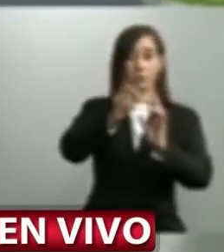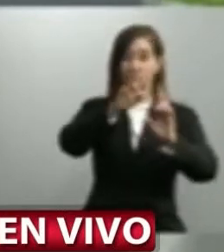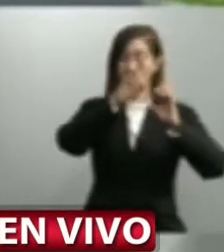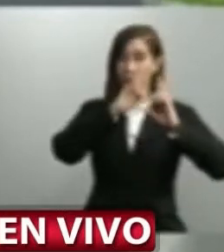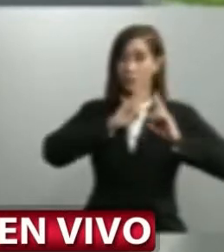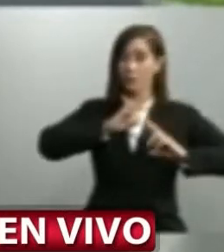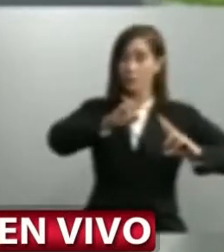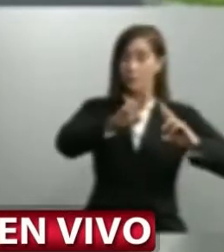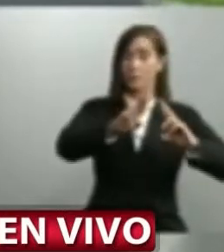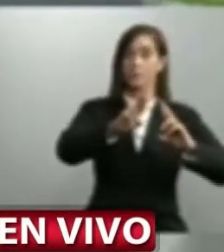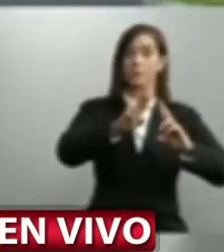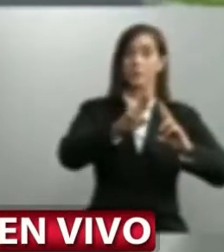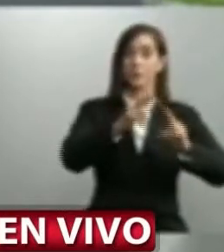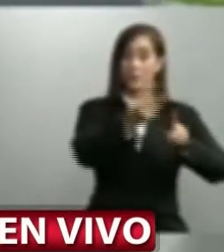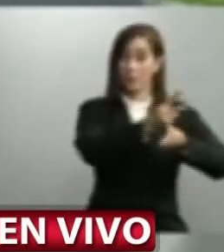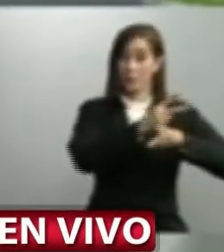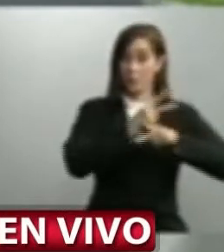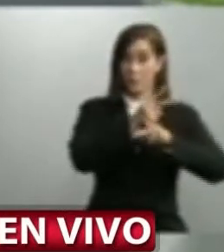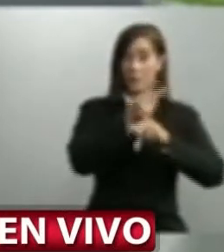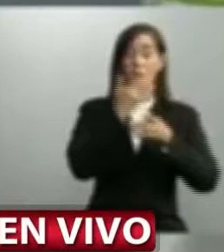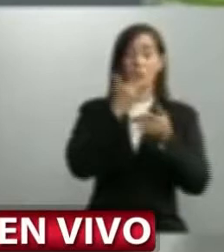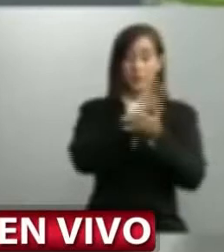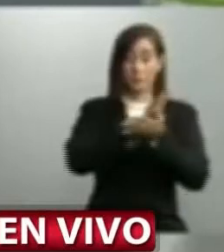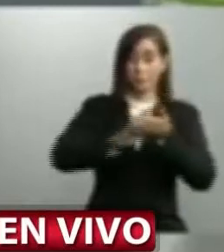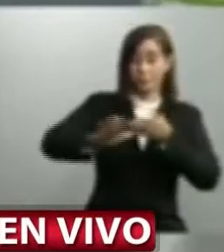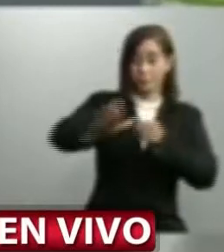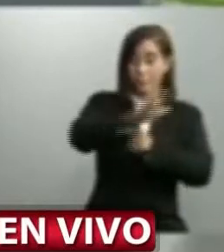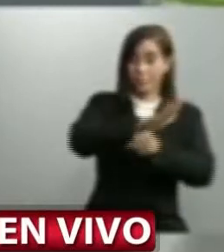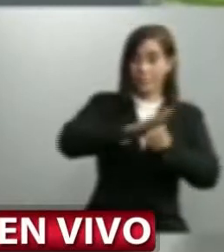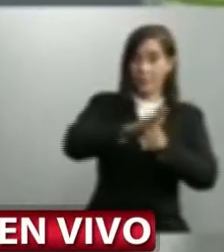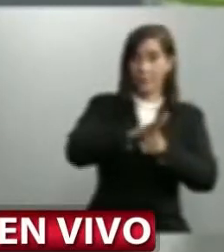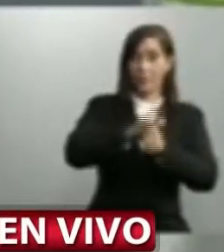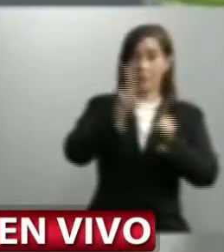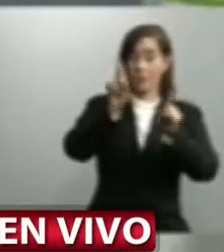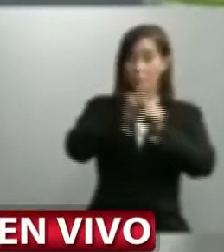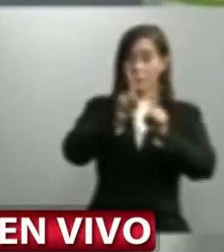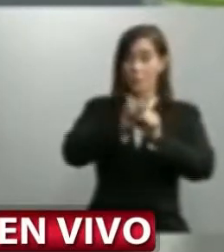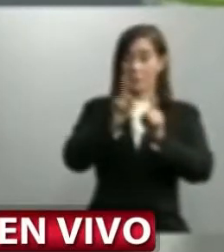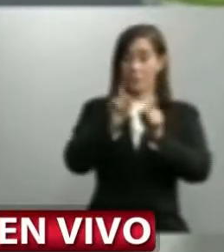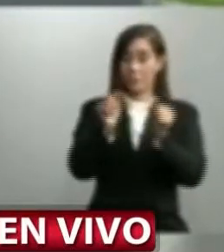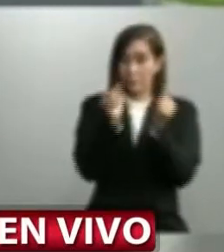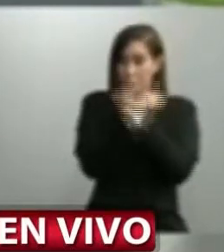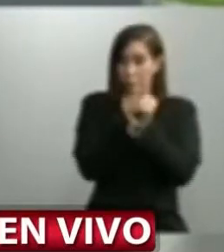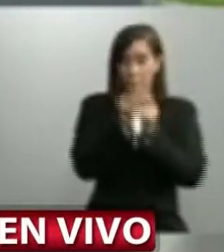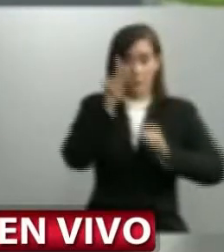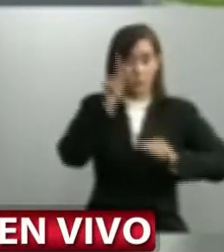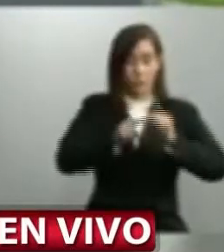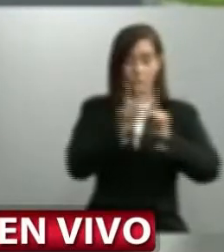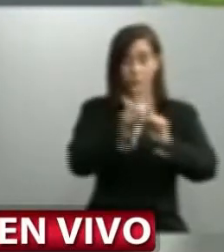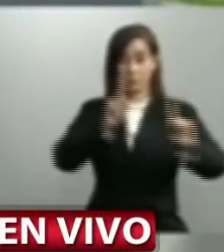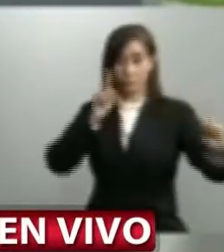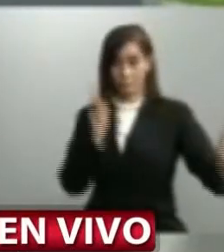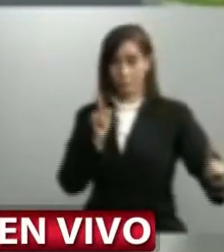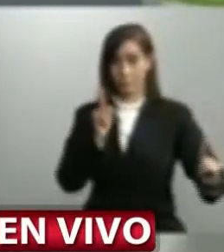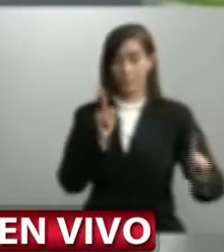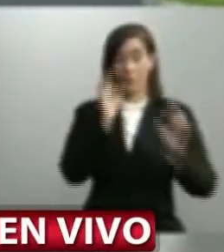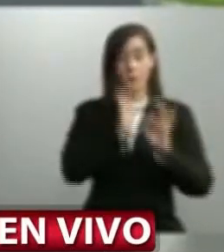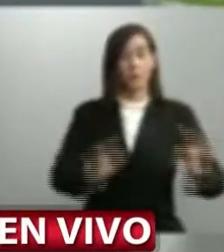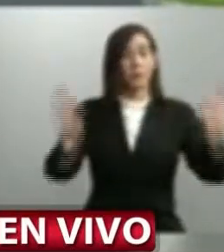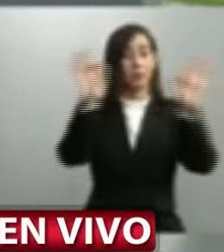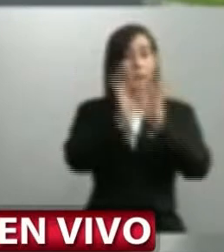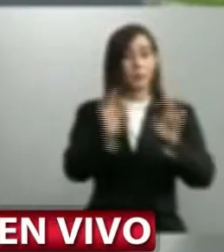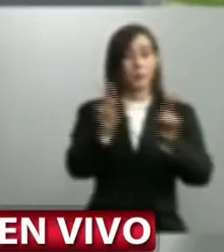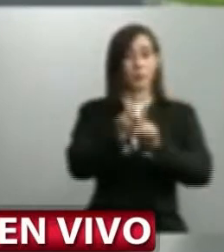mantener las medidas de higiene, el distanciamiento social, el uso de las mascarillas y todas